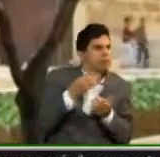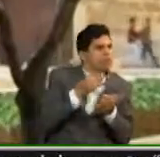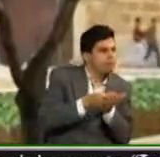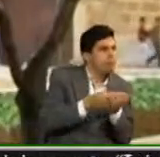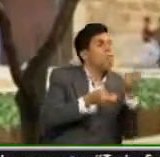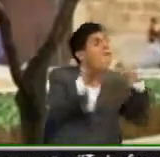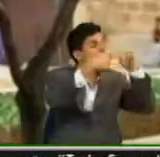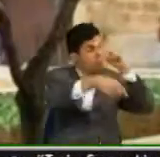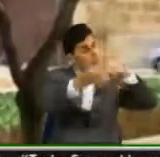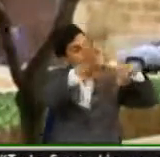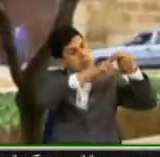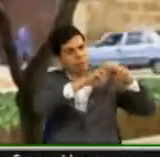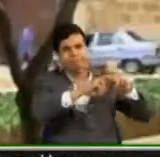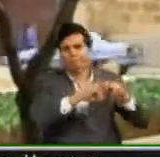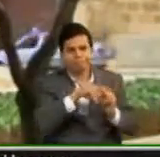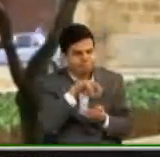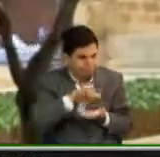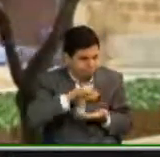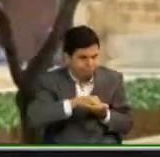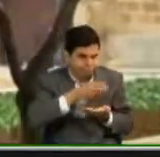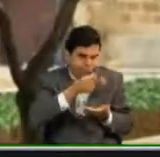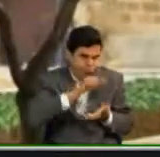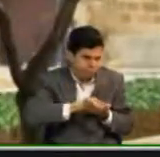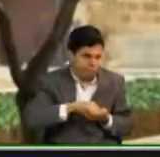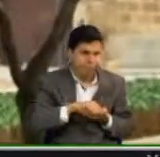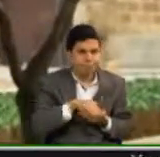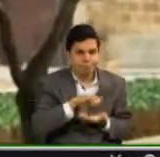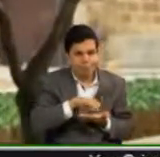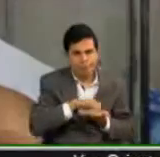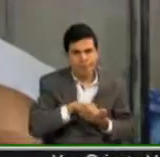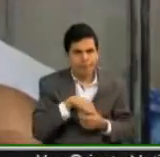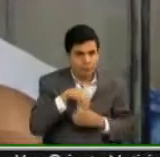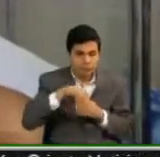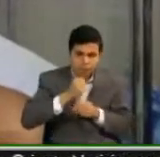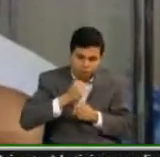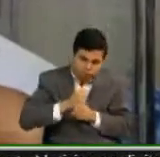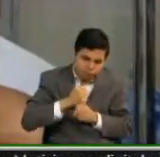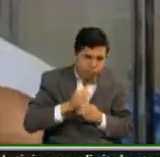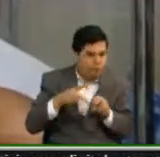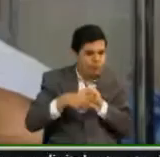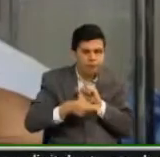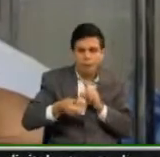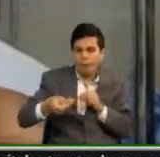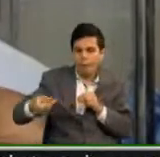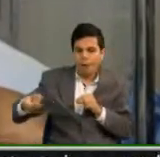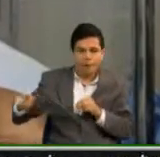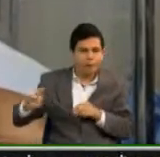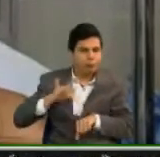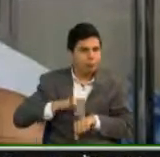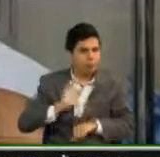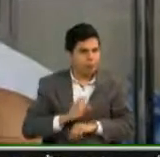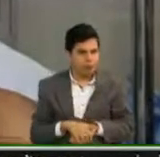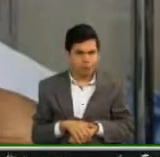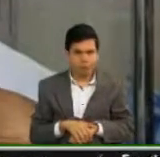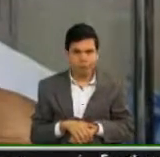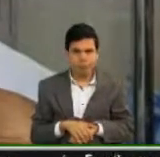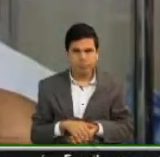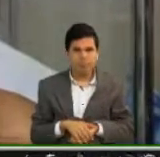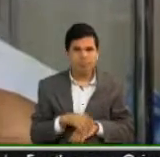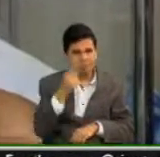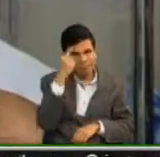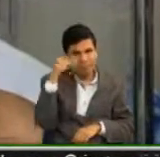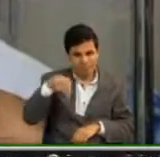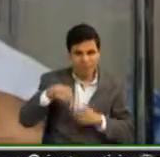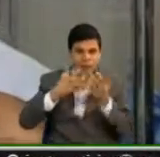sí han tenido que empezar a despedir empleados. Las microempresas pamplonesas, siempre que hay el cierre de